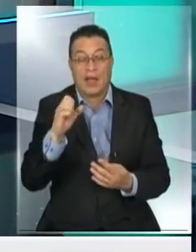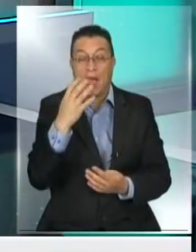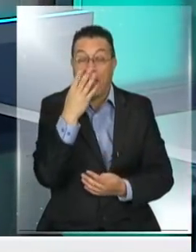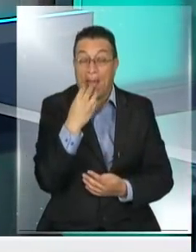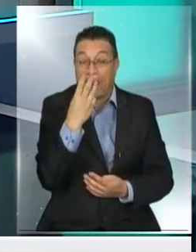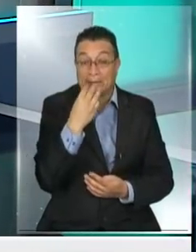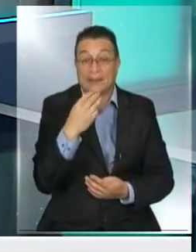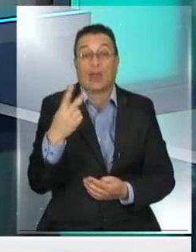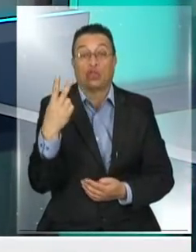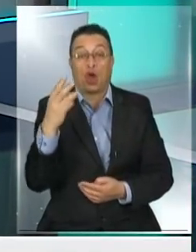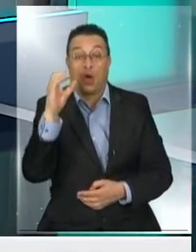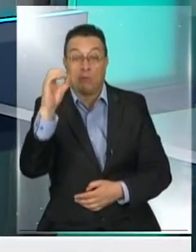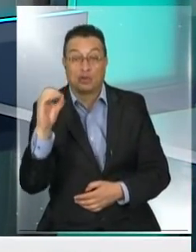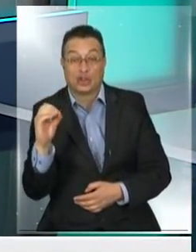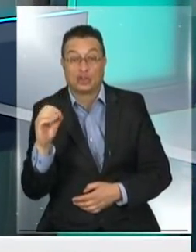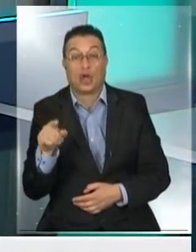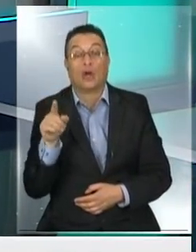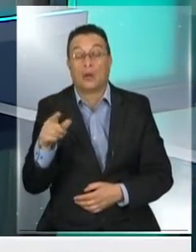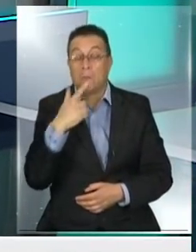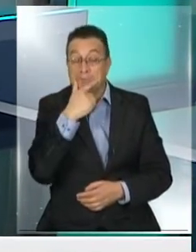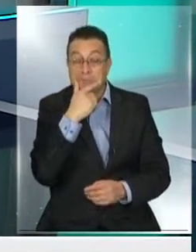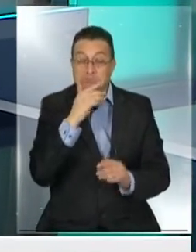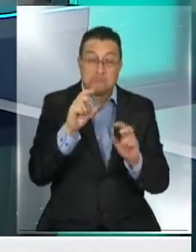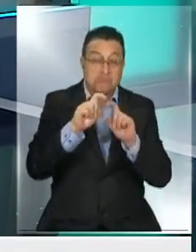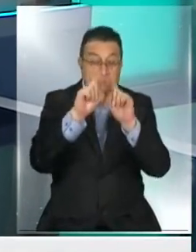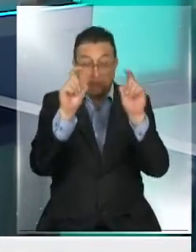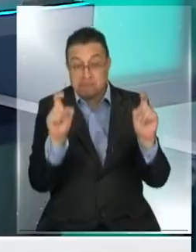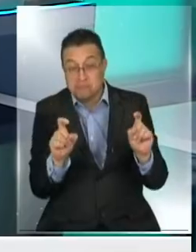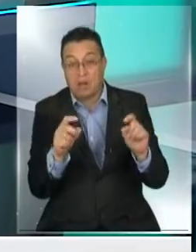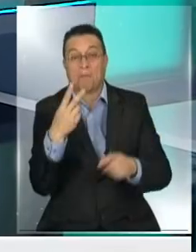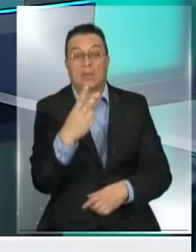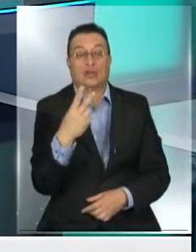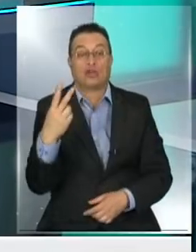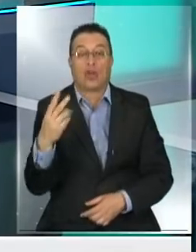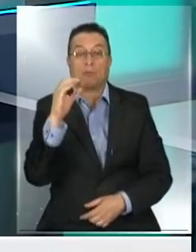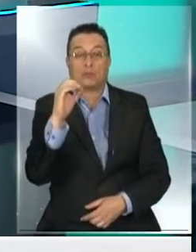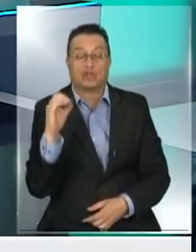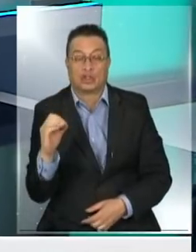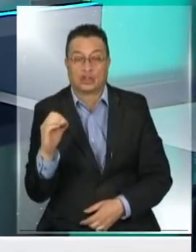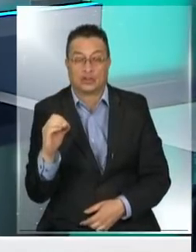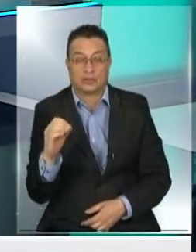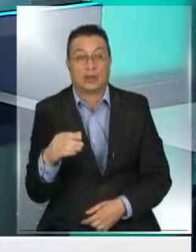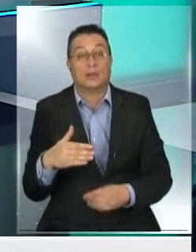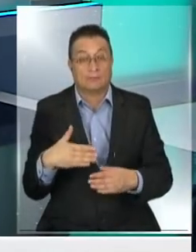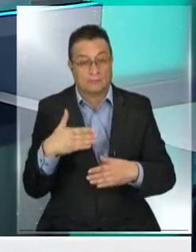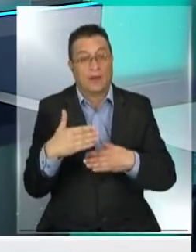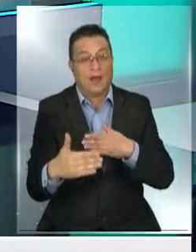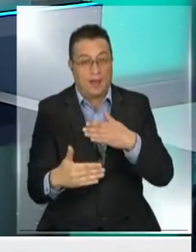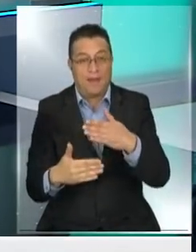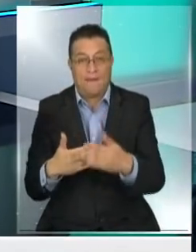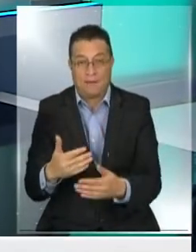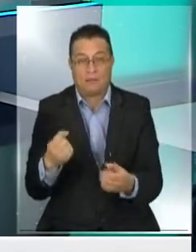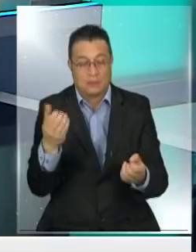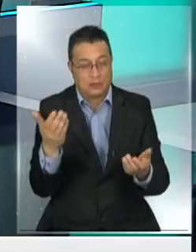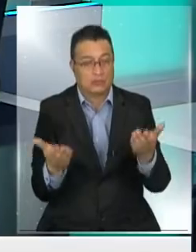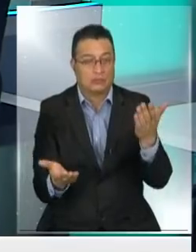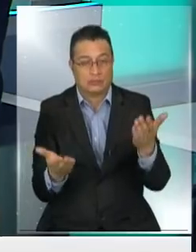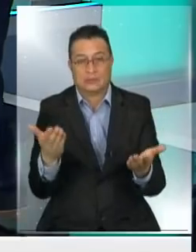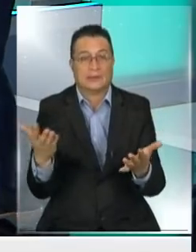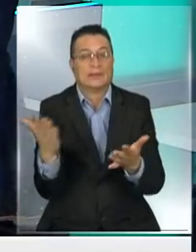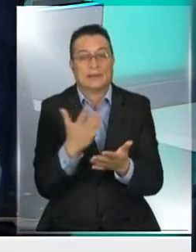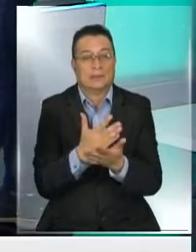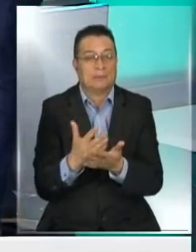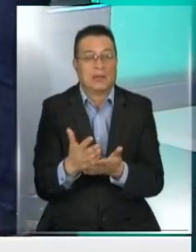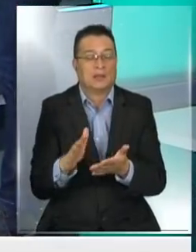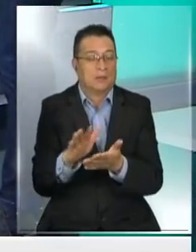con un 2% y el porcentaje de indecisos está en torno al 22%. Pero avancemos para poder comparar qué es lo que ocurre en escenarios,